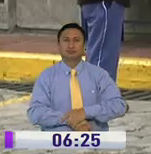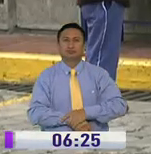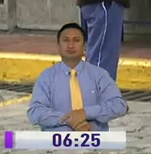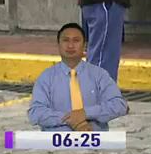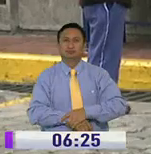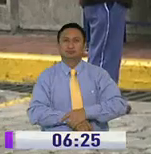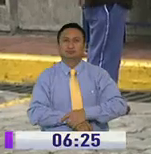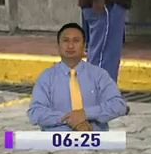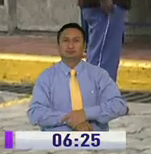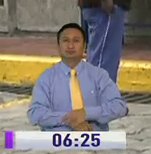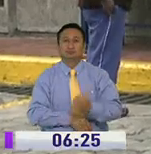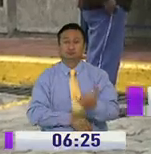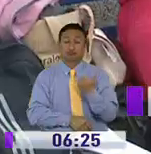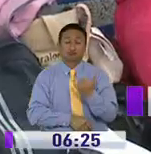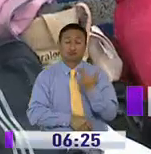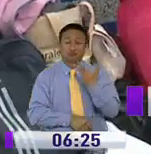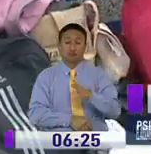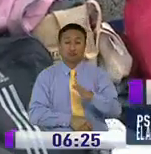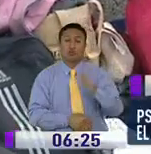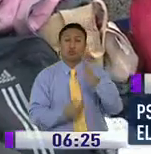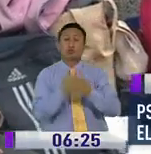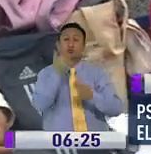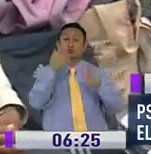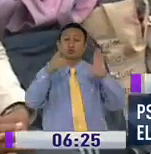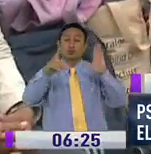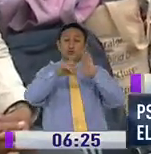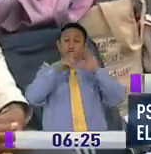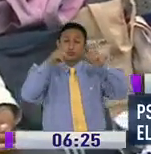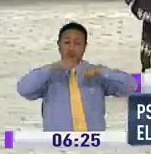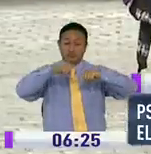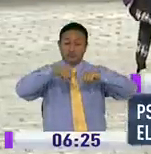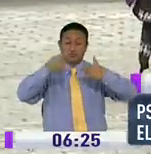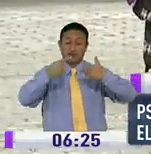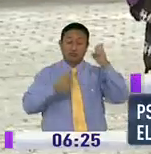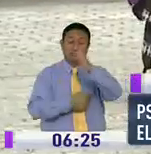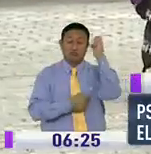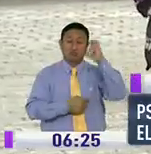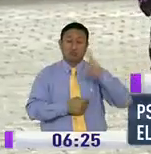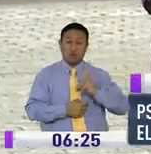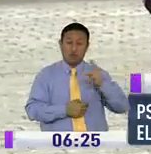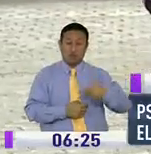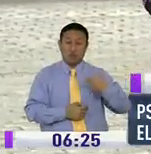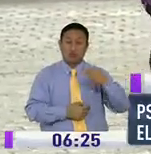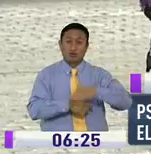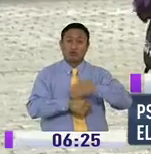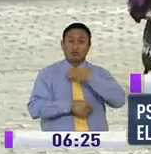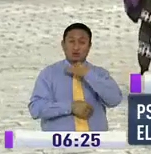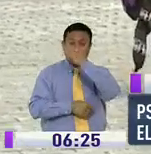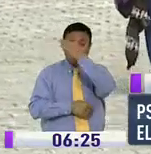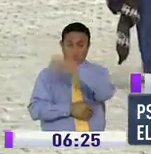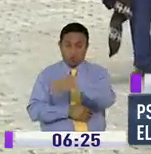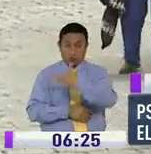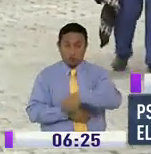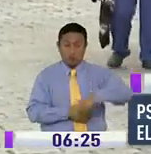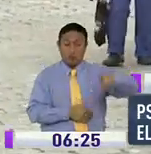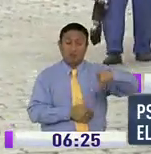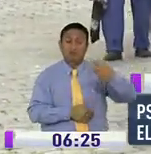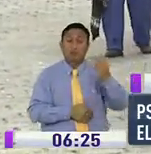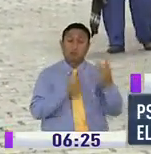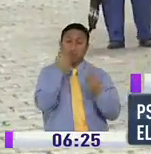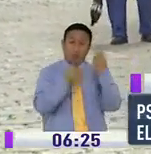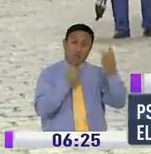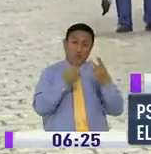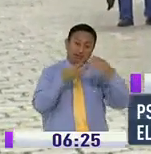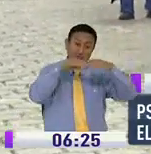de las medidas que se han implementado en todo el país tras la declaratoria de emergencia sanitaria por el COVID-19 ha sido la prohibición